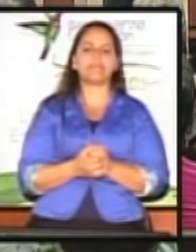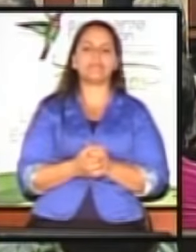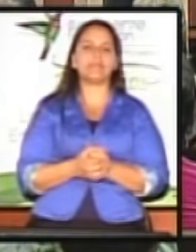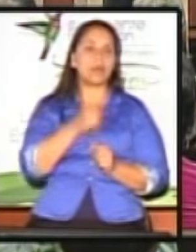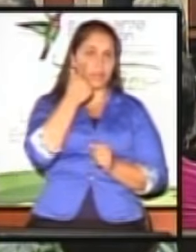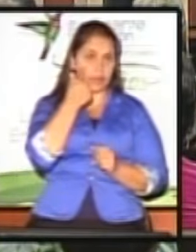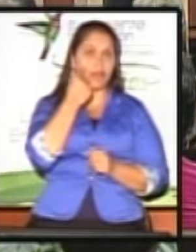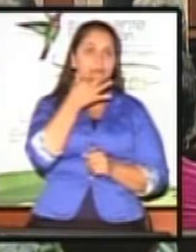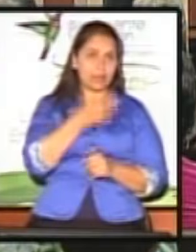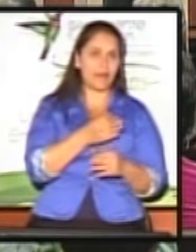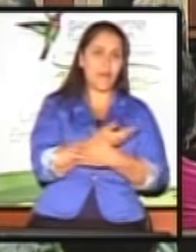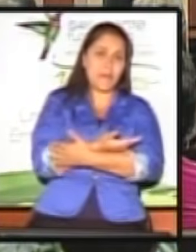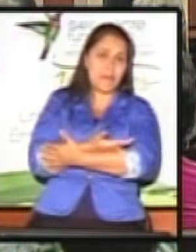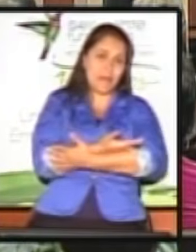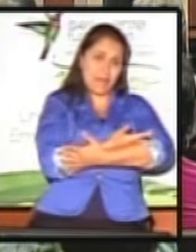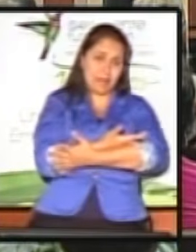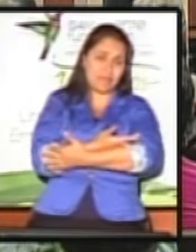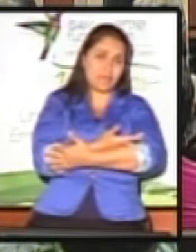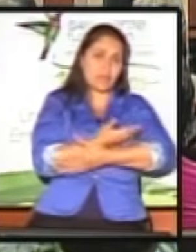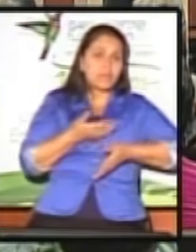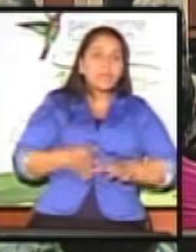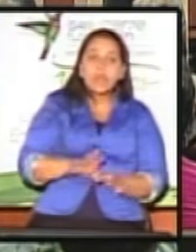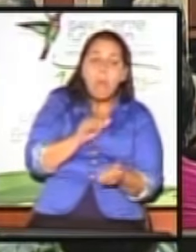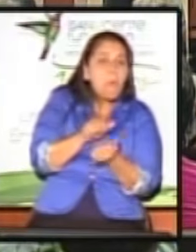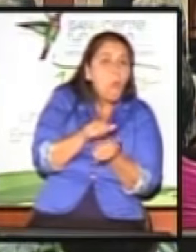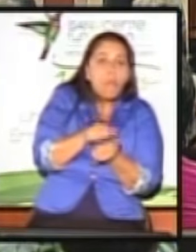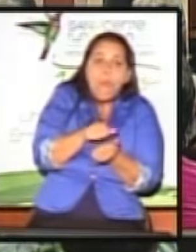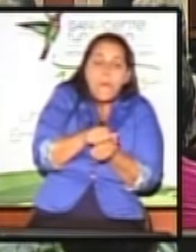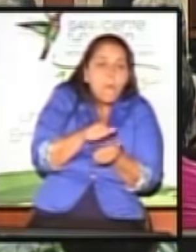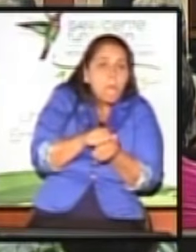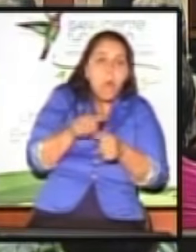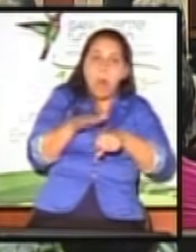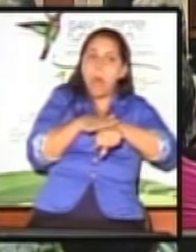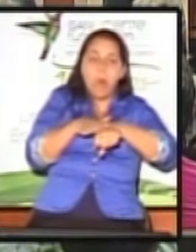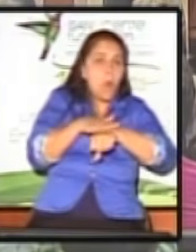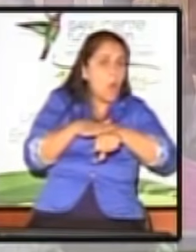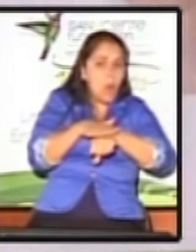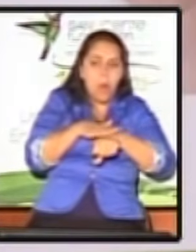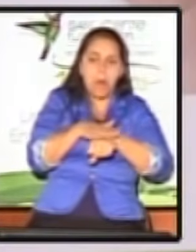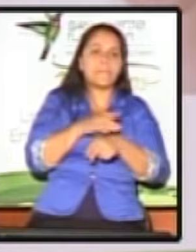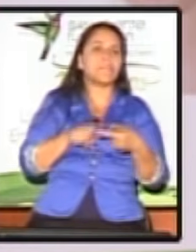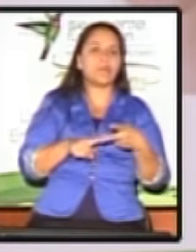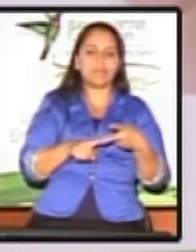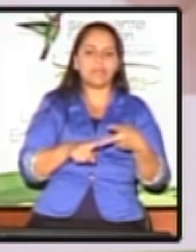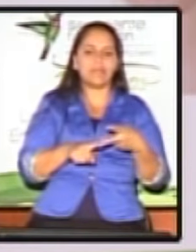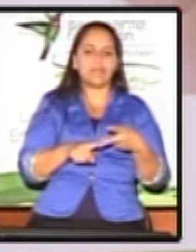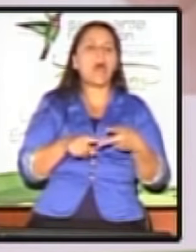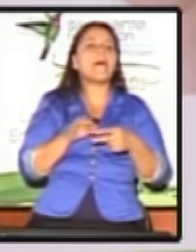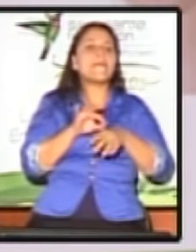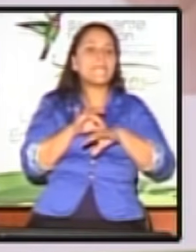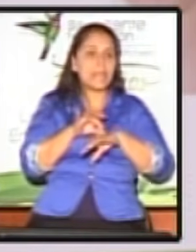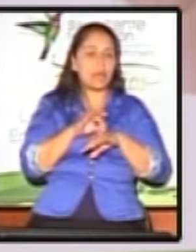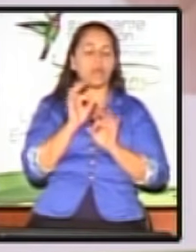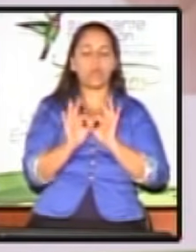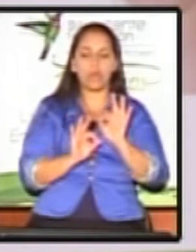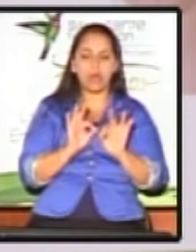Un bebé recién nacido no tiene dientes, está calvo. También hay que cuidarle la piel,